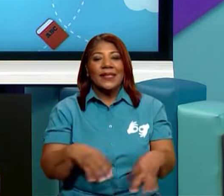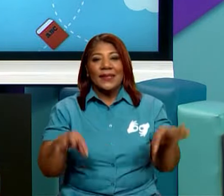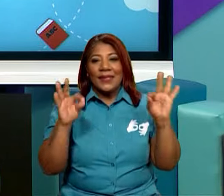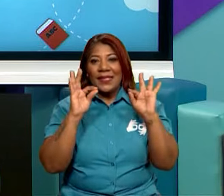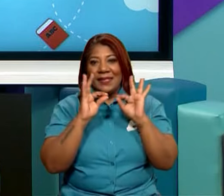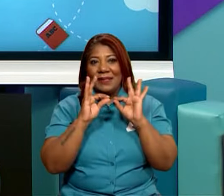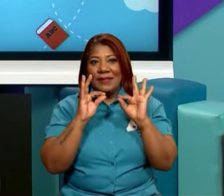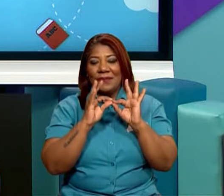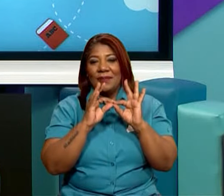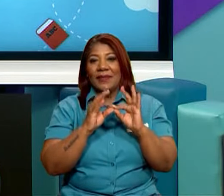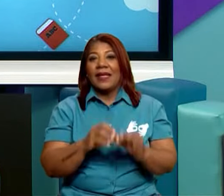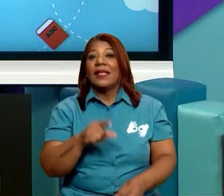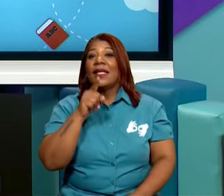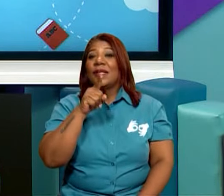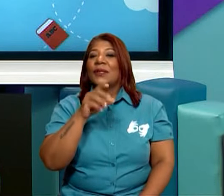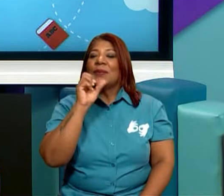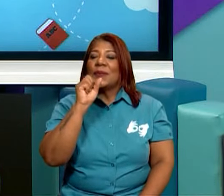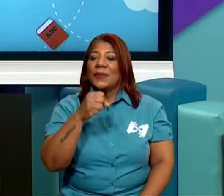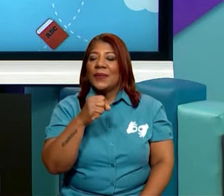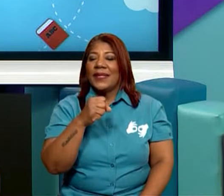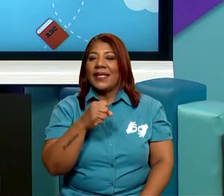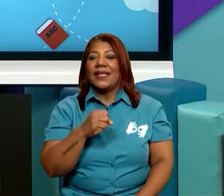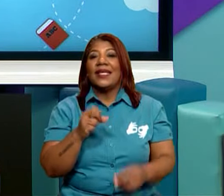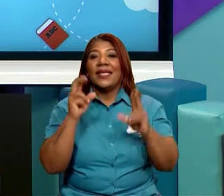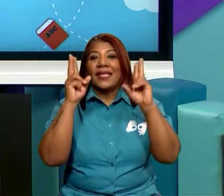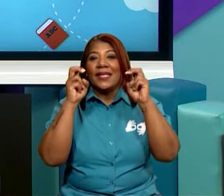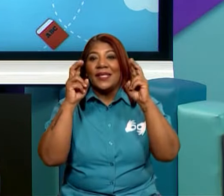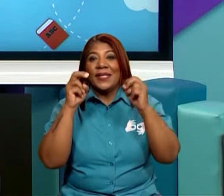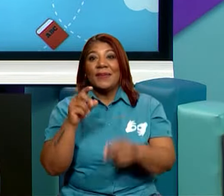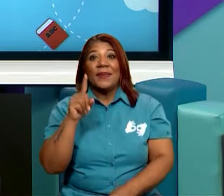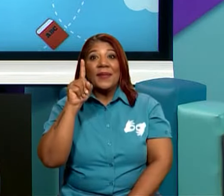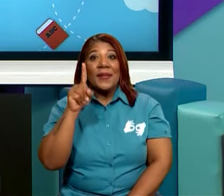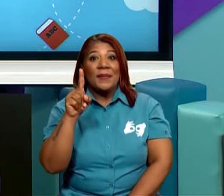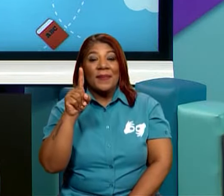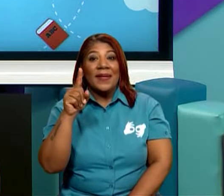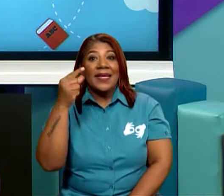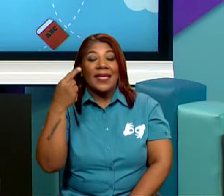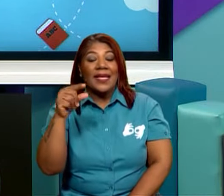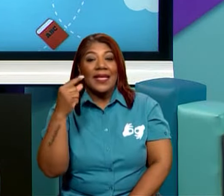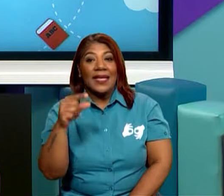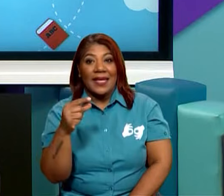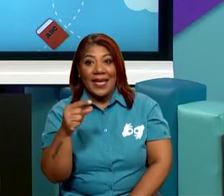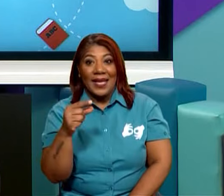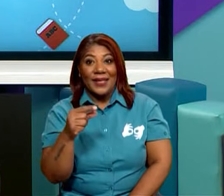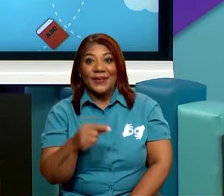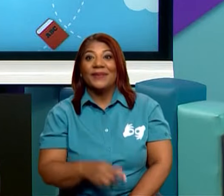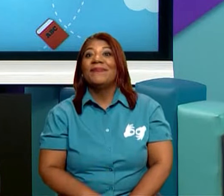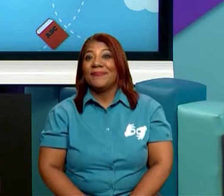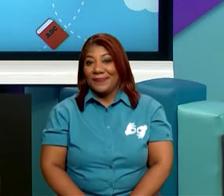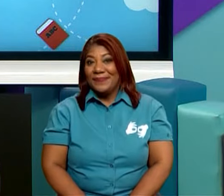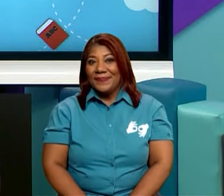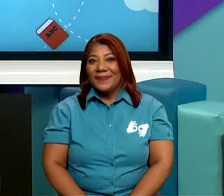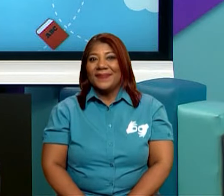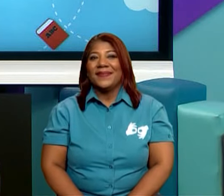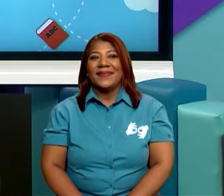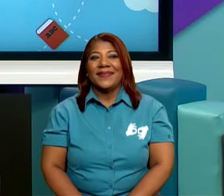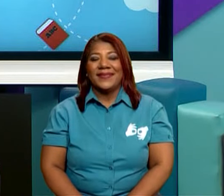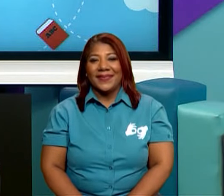Entonces, de esta forma hemos trabajado el tema de hoy de por qué se nutren los animales.